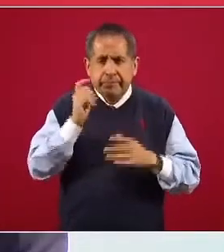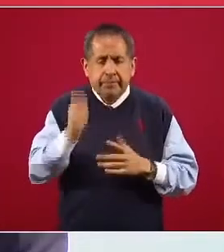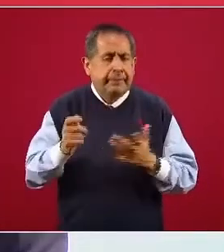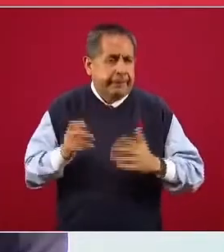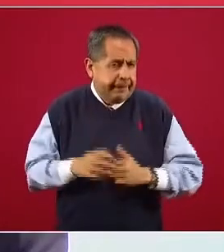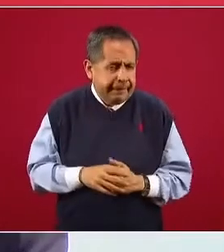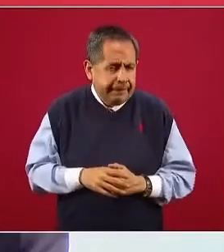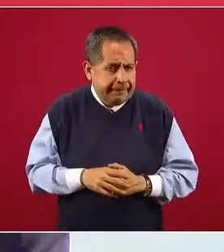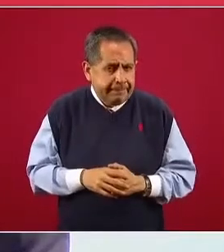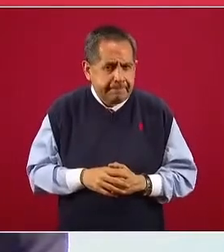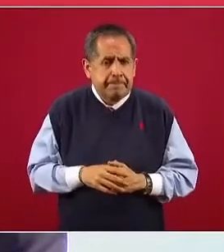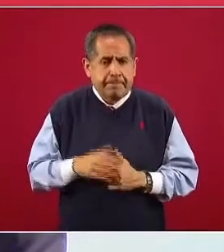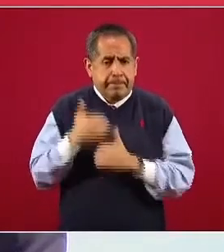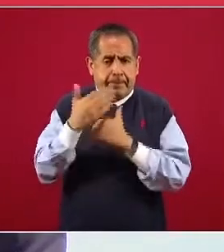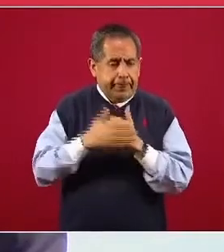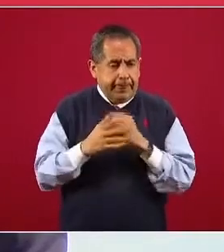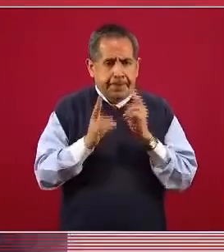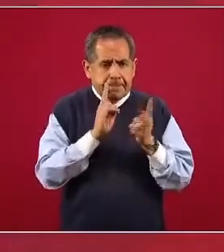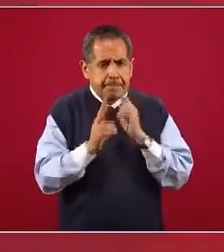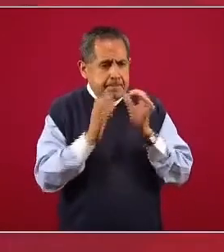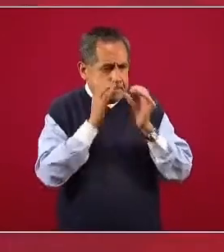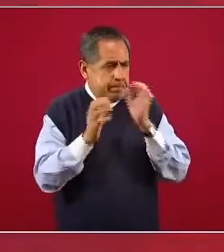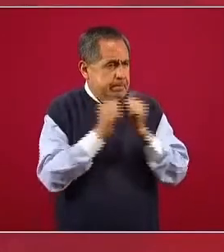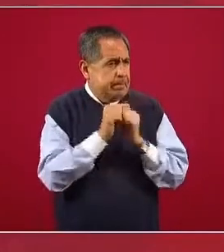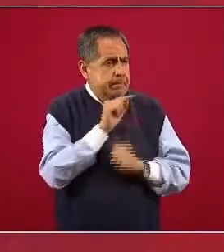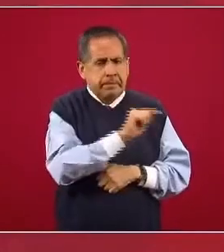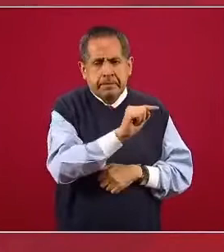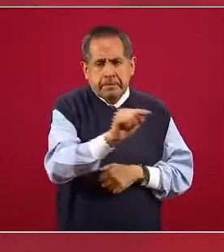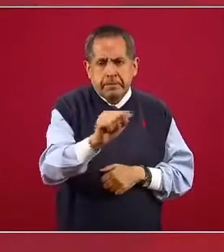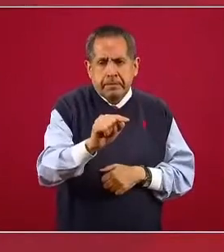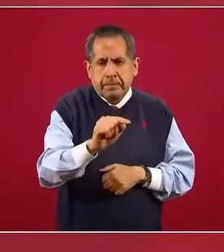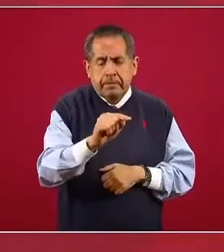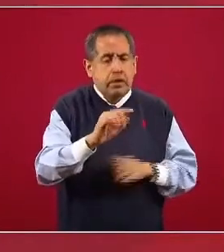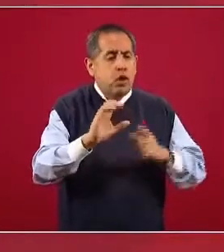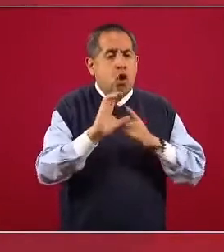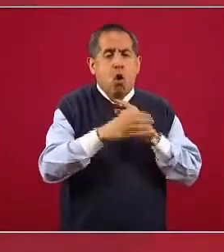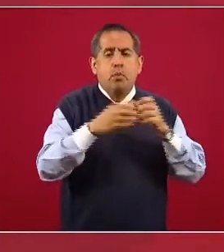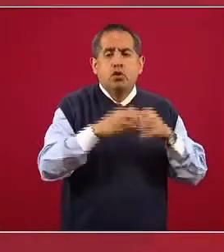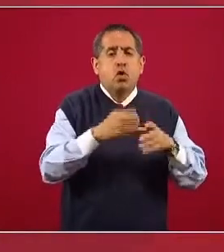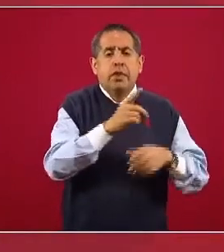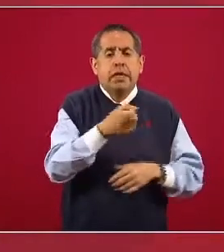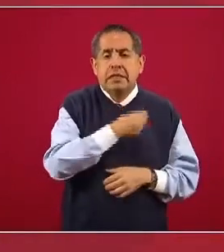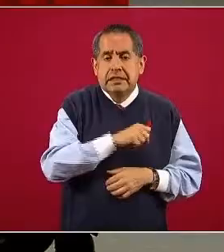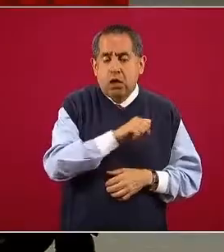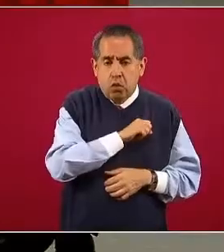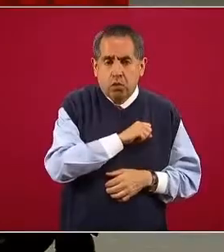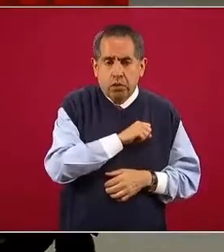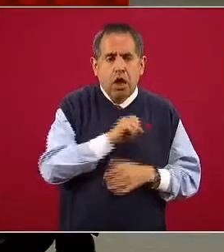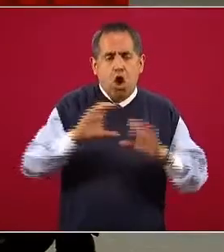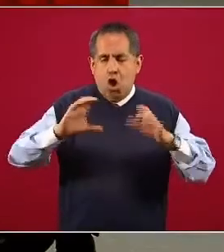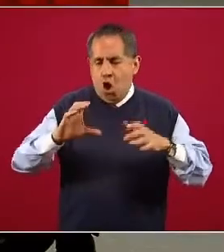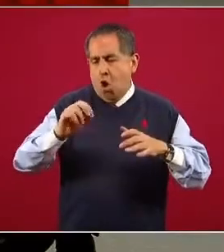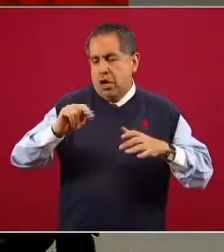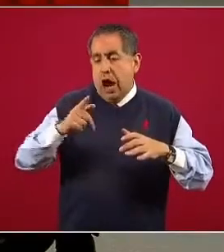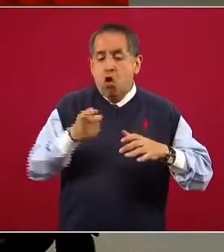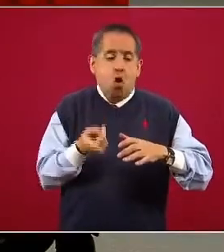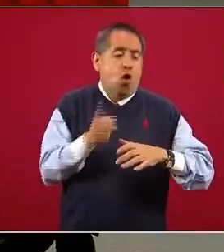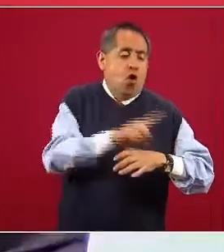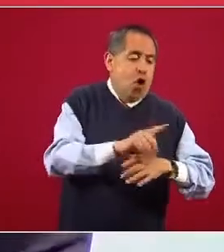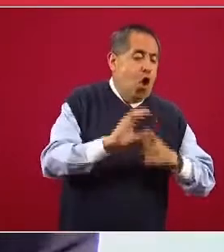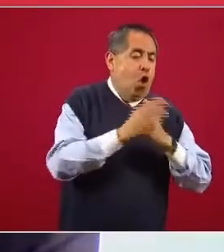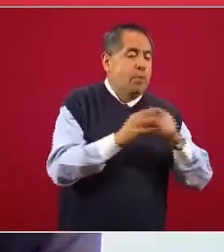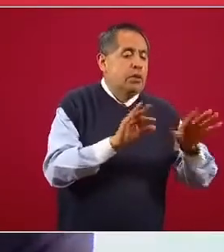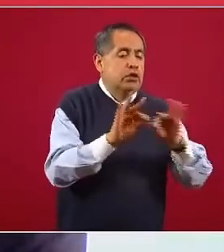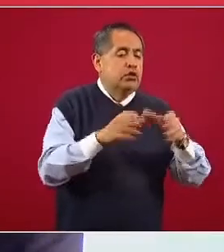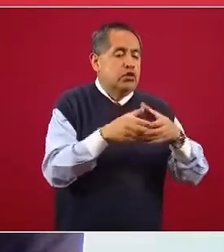es que tendríamos una conversación con la Comisión de Salud. La CONAGO, la Conferencia Nacional de Gobernadores,